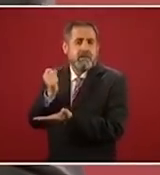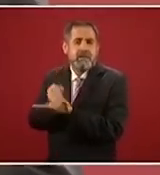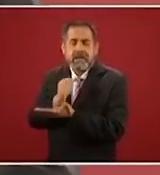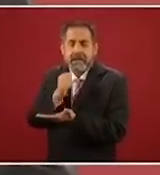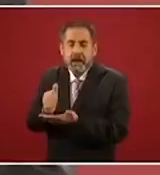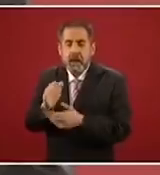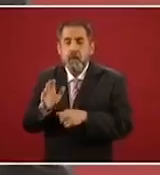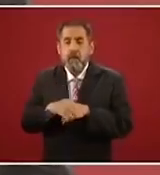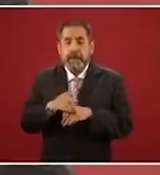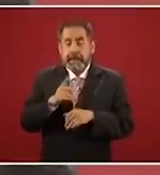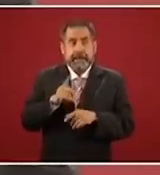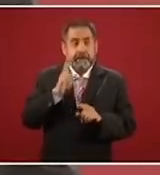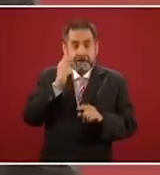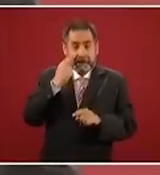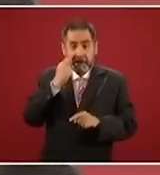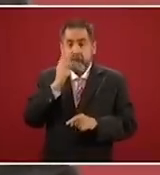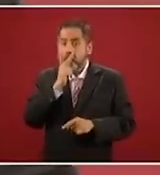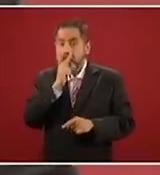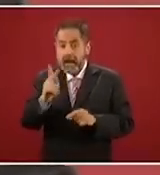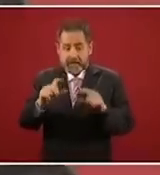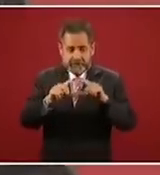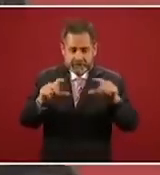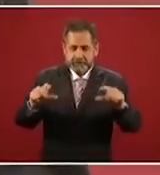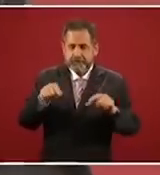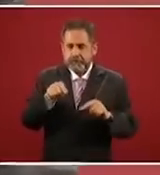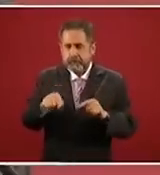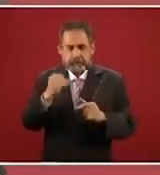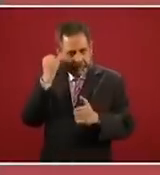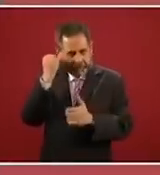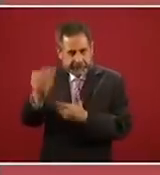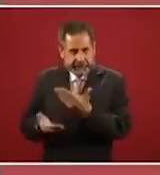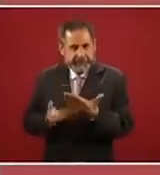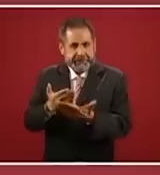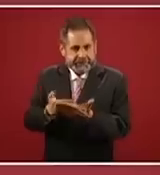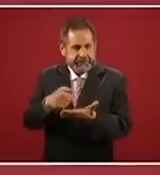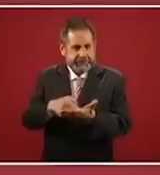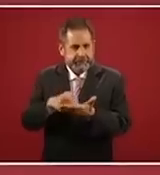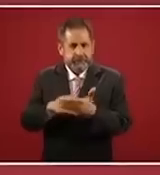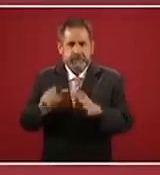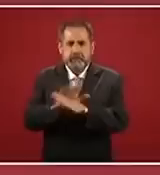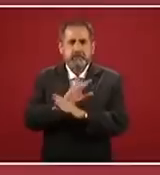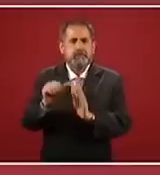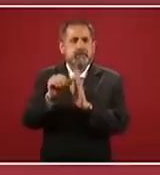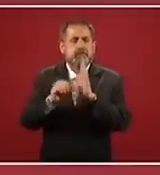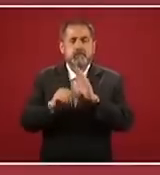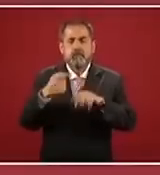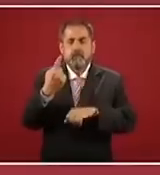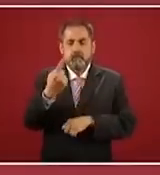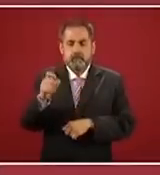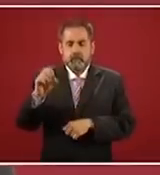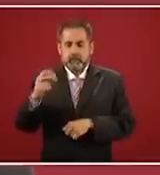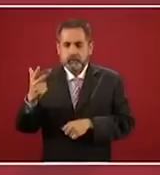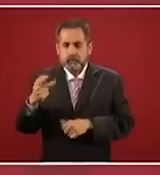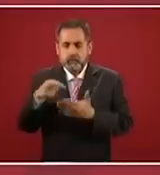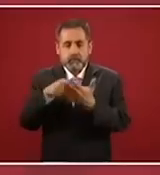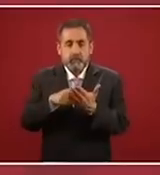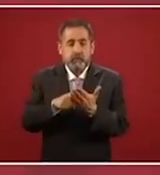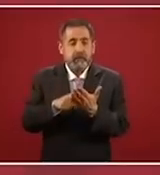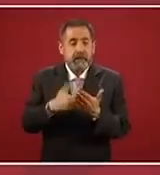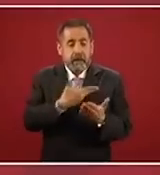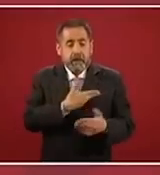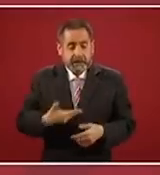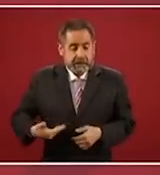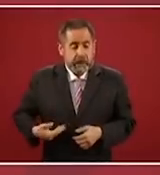porque la iniciativa decía la reforma al 108 de que al presidente se le podía